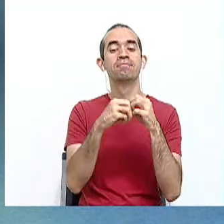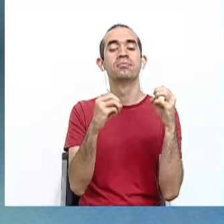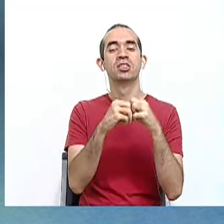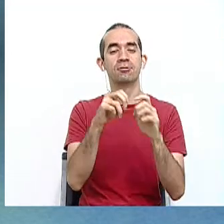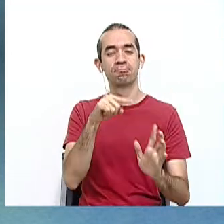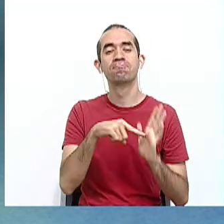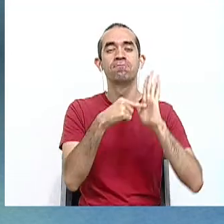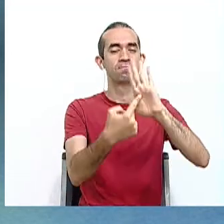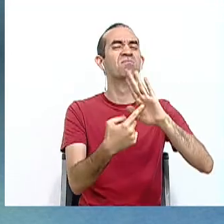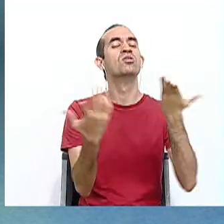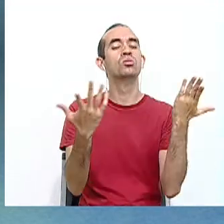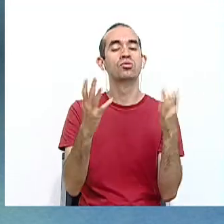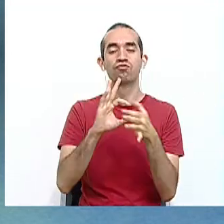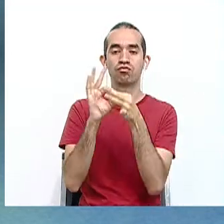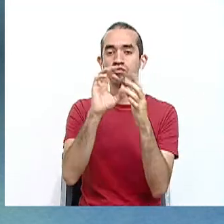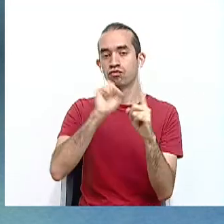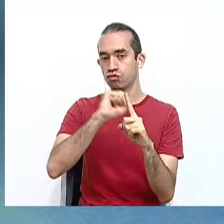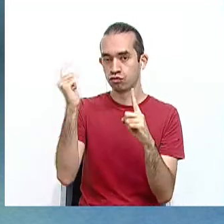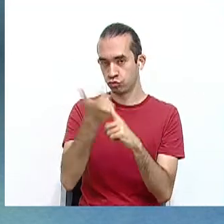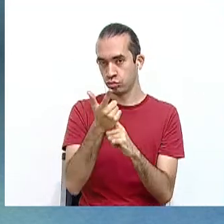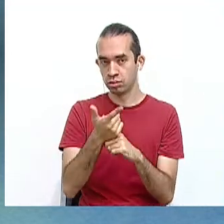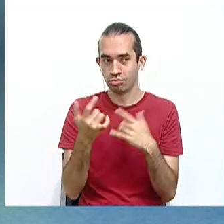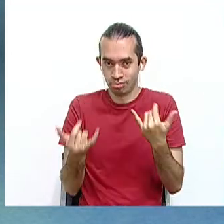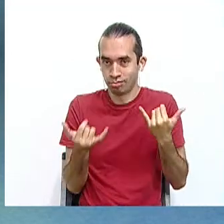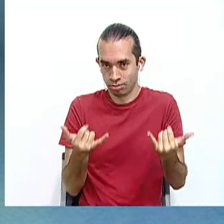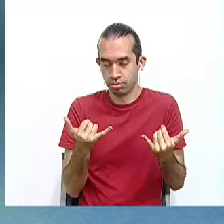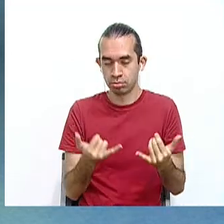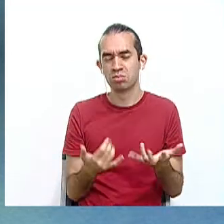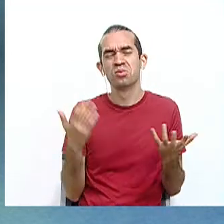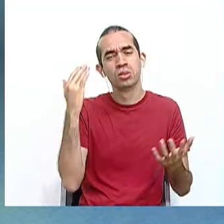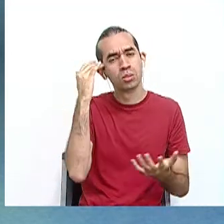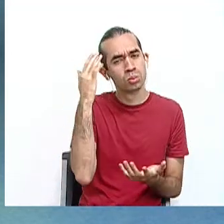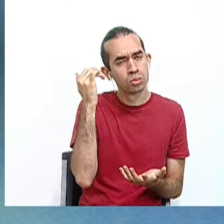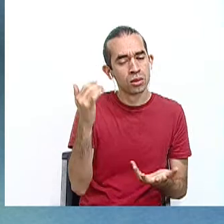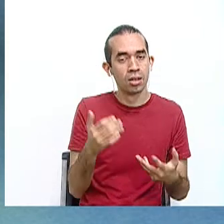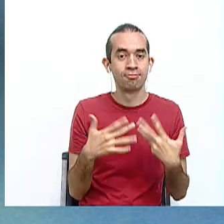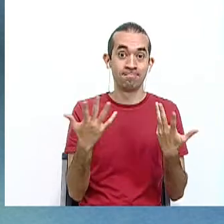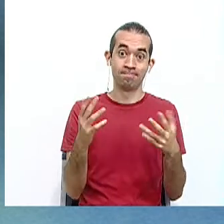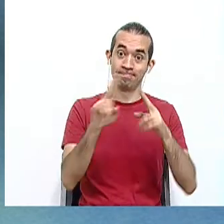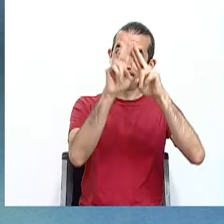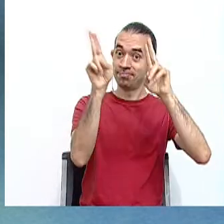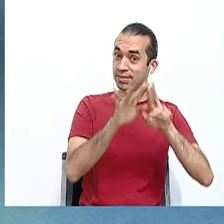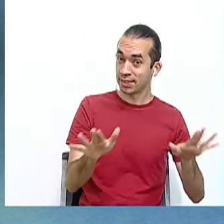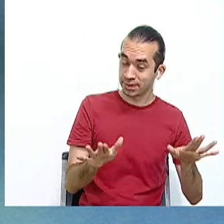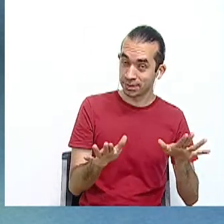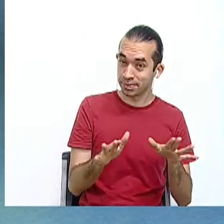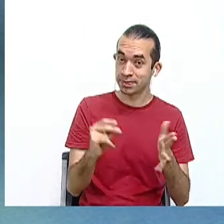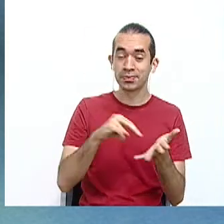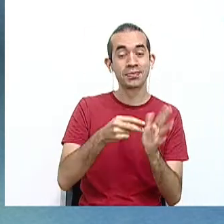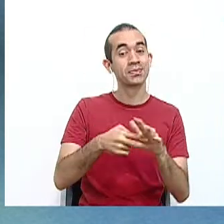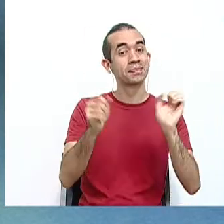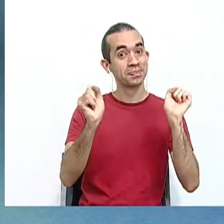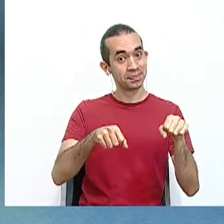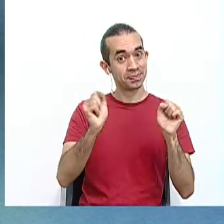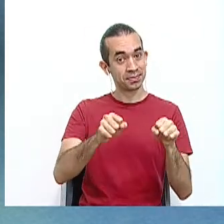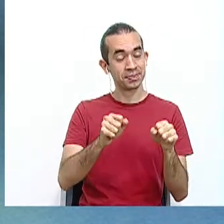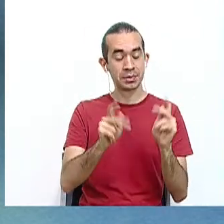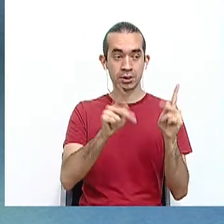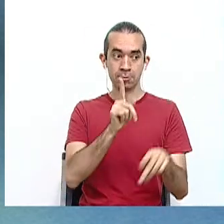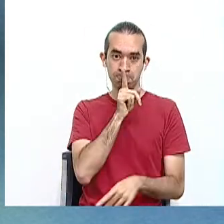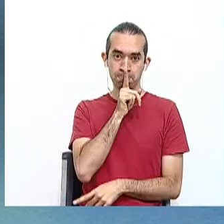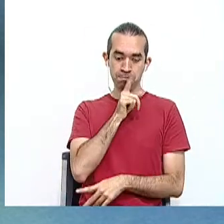presencia a través de las redes sociales en nuestra actualidad. ¿Por qué? Porque la Internet otorga la posibilidad del anonimato